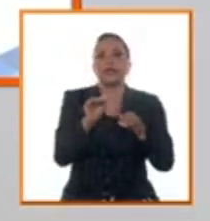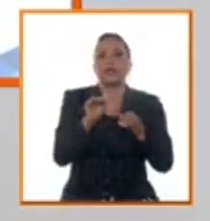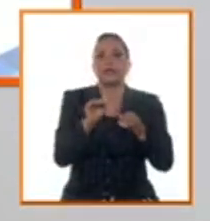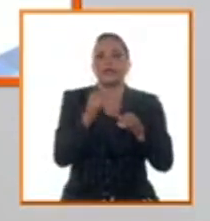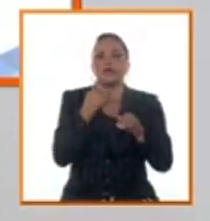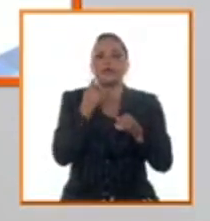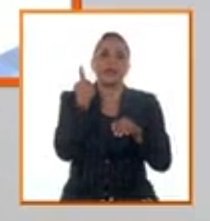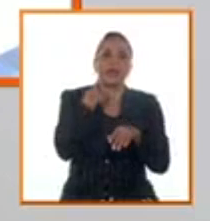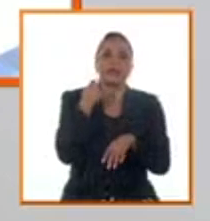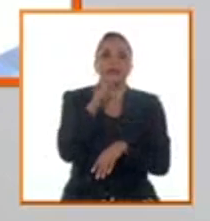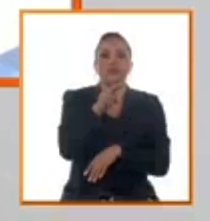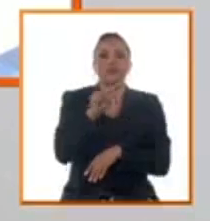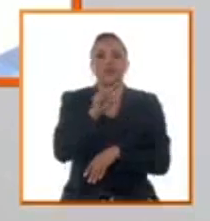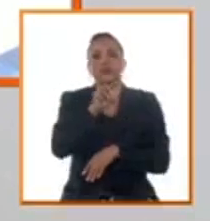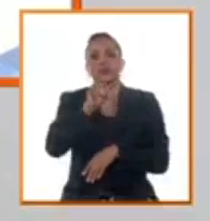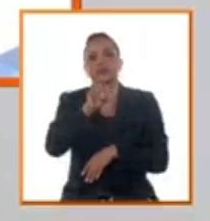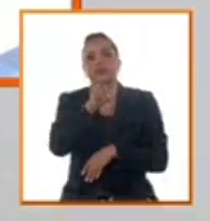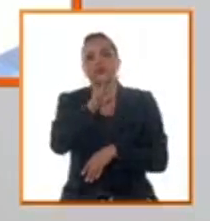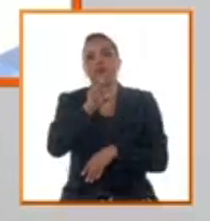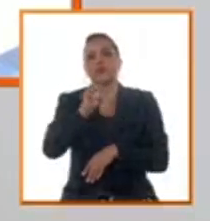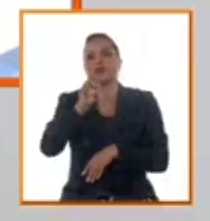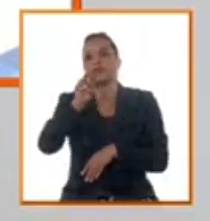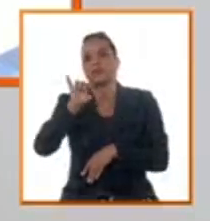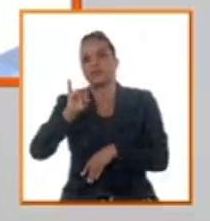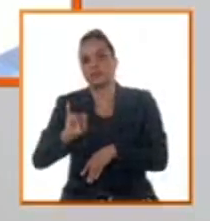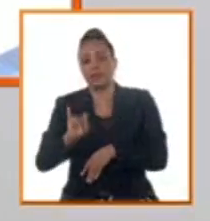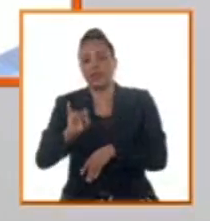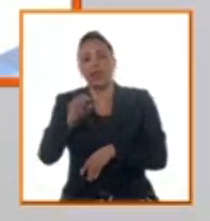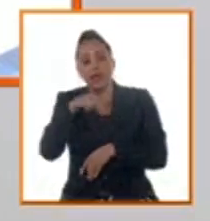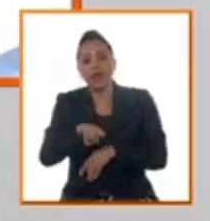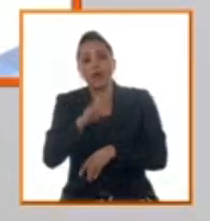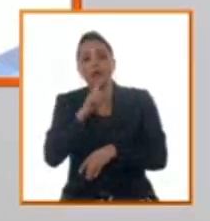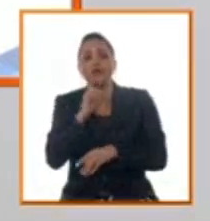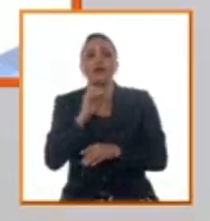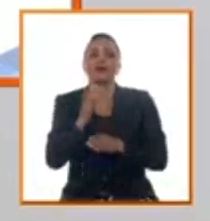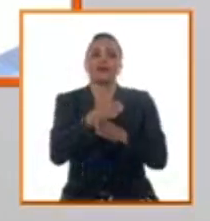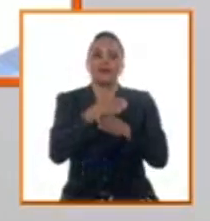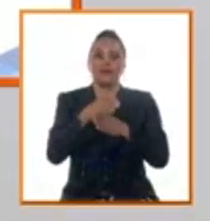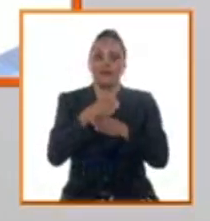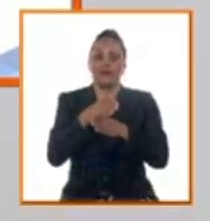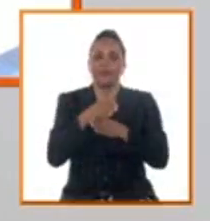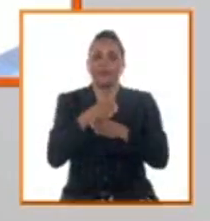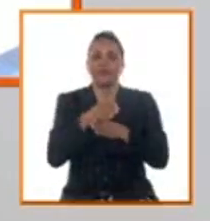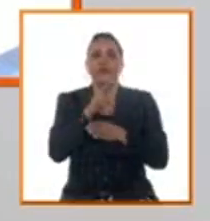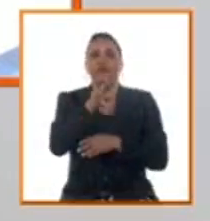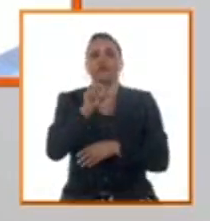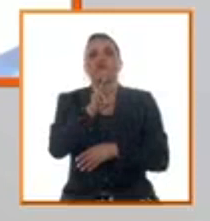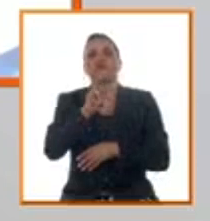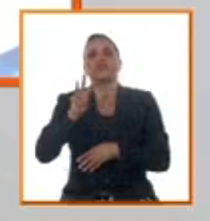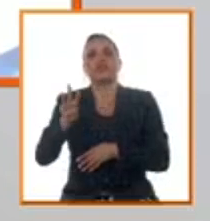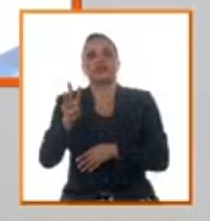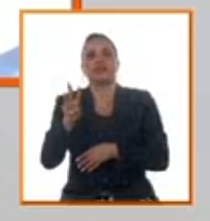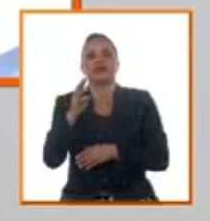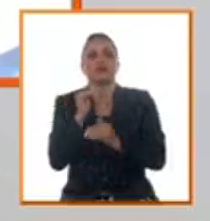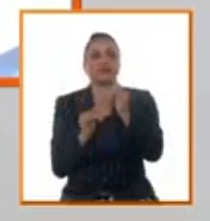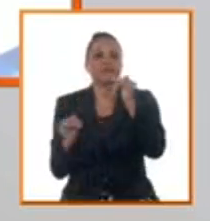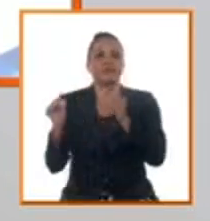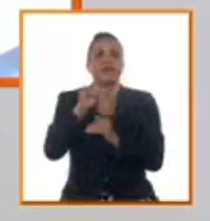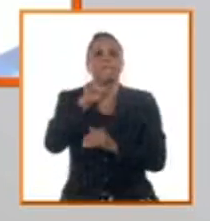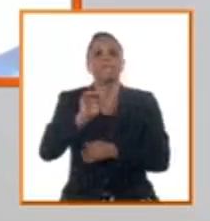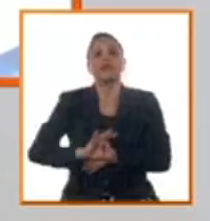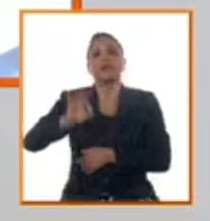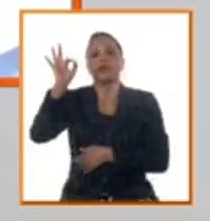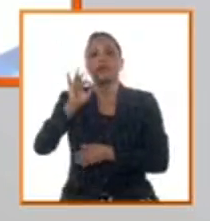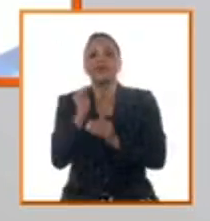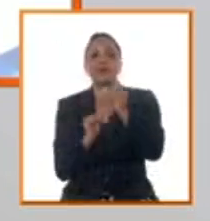anteriormente en el año 2006 y la diferencia con lo que se ha registrado ahora en 11 días del 2023. O sea, casi hay un incremento, un 20%